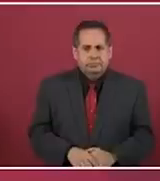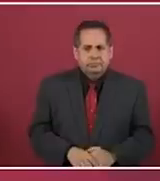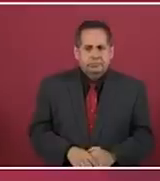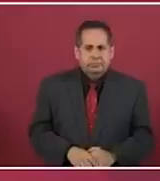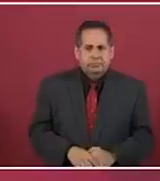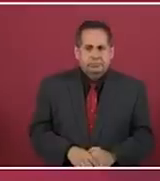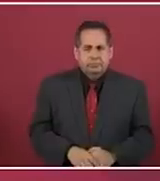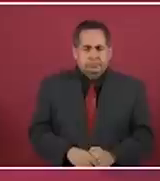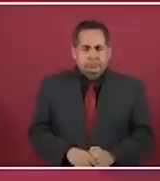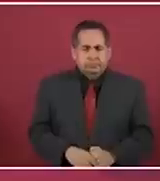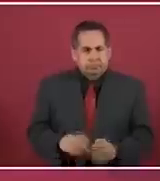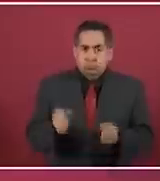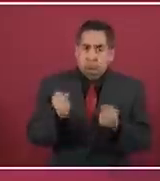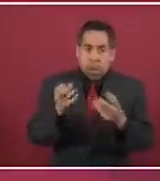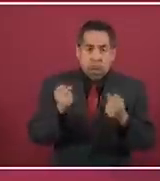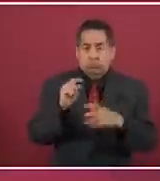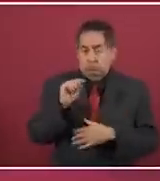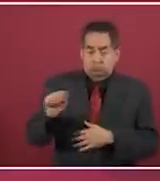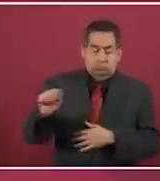Un buen número.